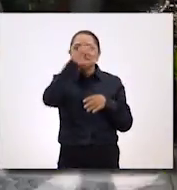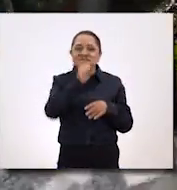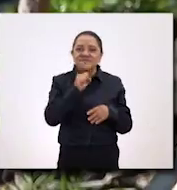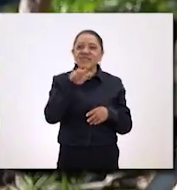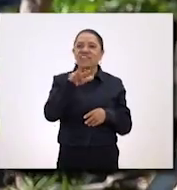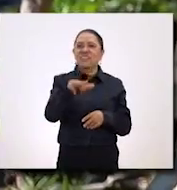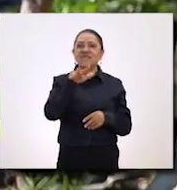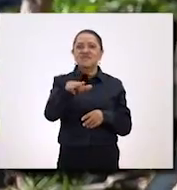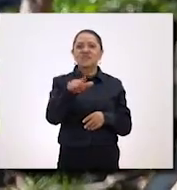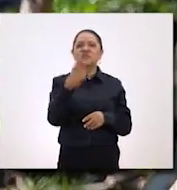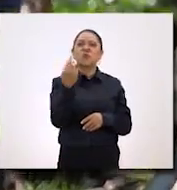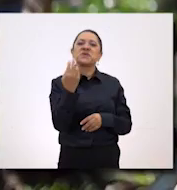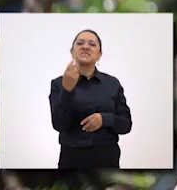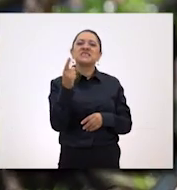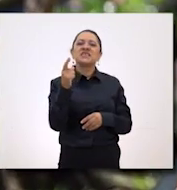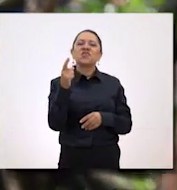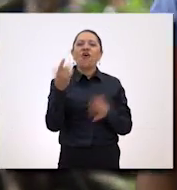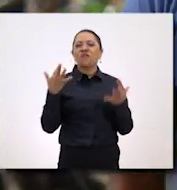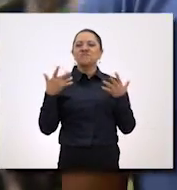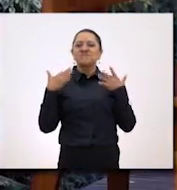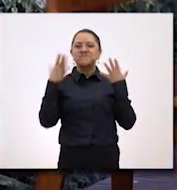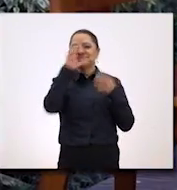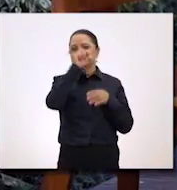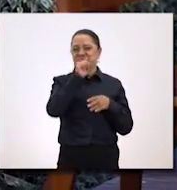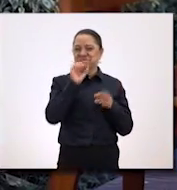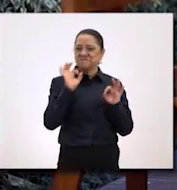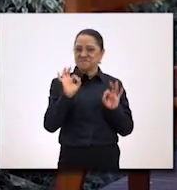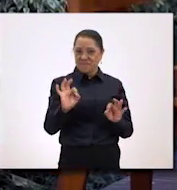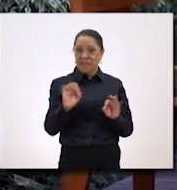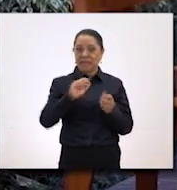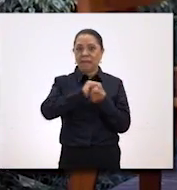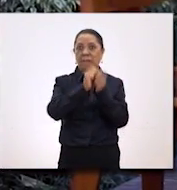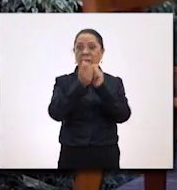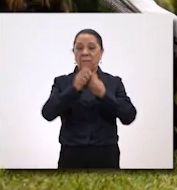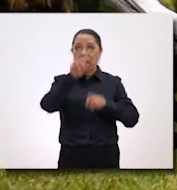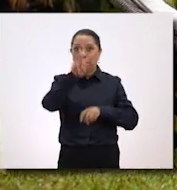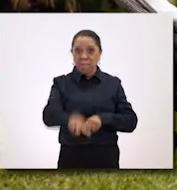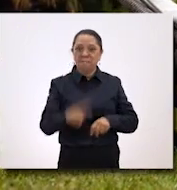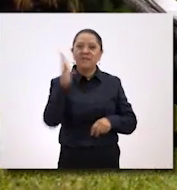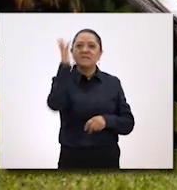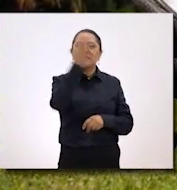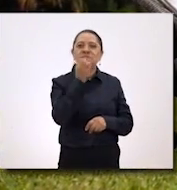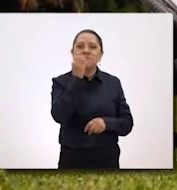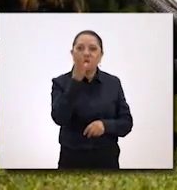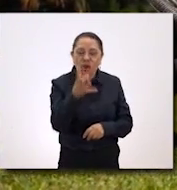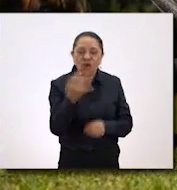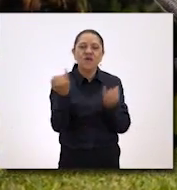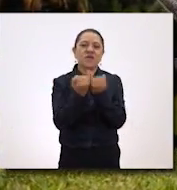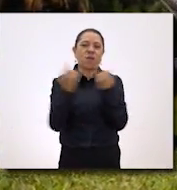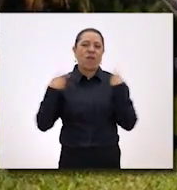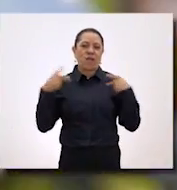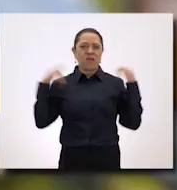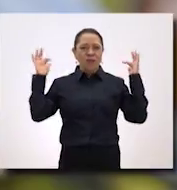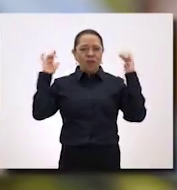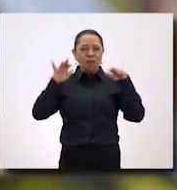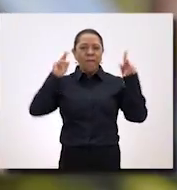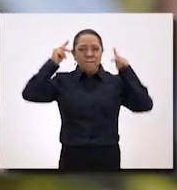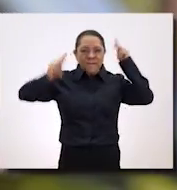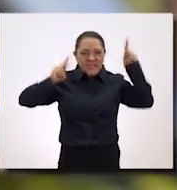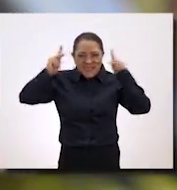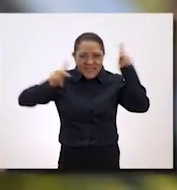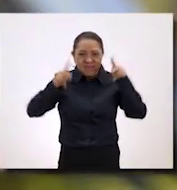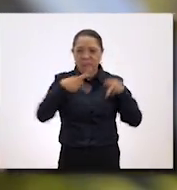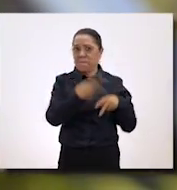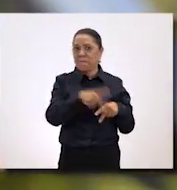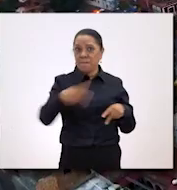oscila entre los 18 y 25 grados, por lo que se ha convertido en un verdadero paraíso tanto para visitantes como para